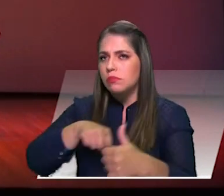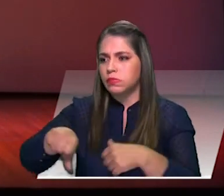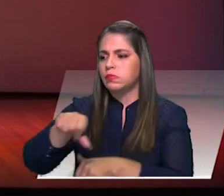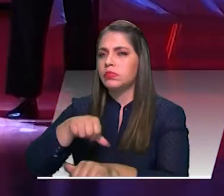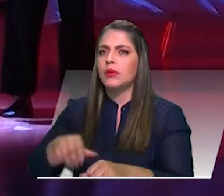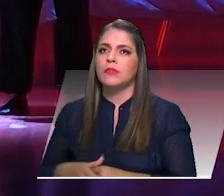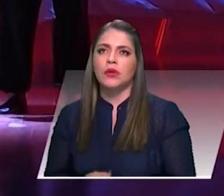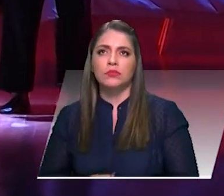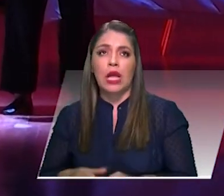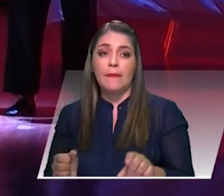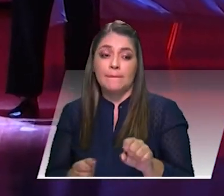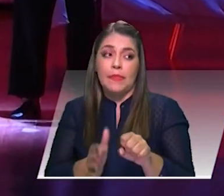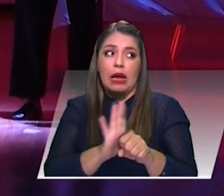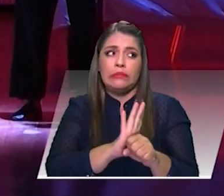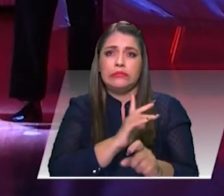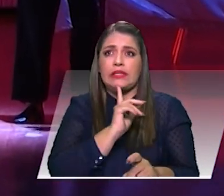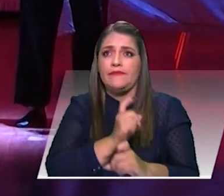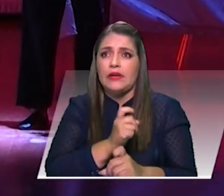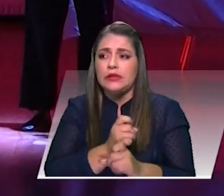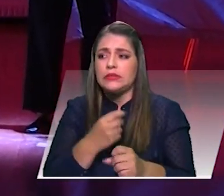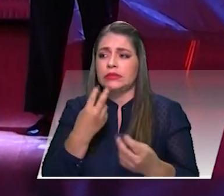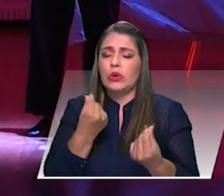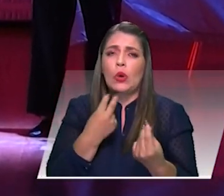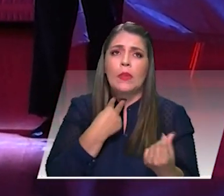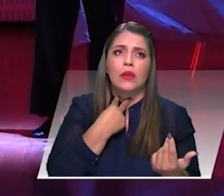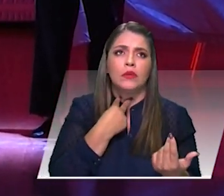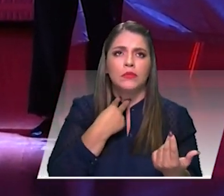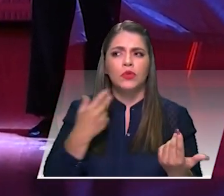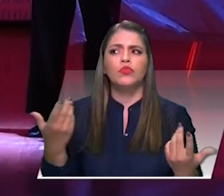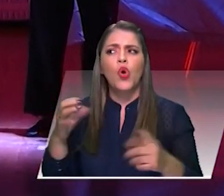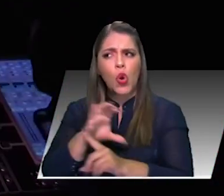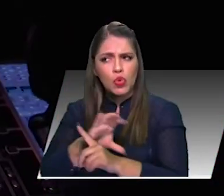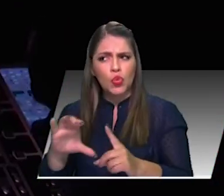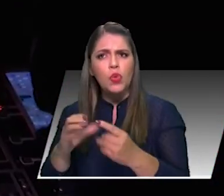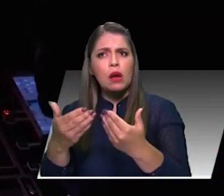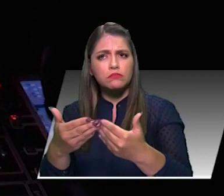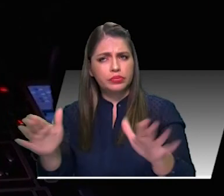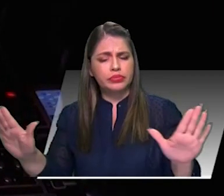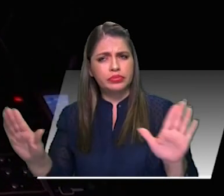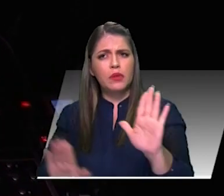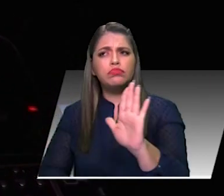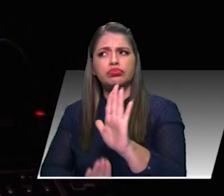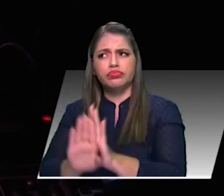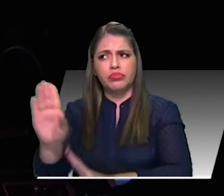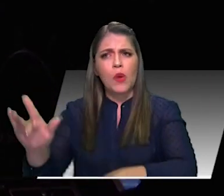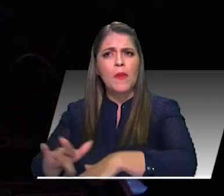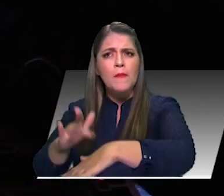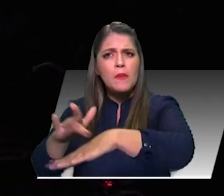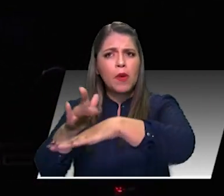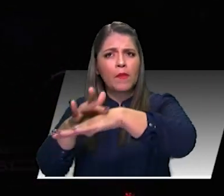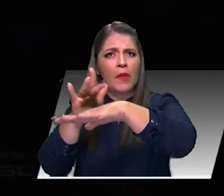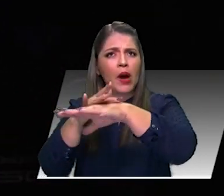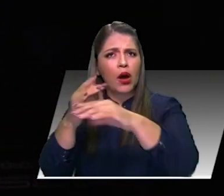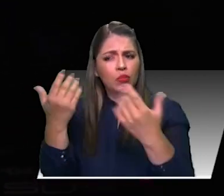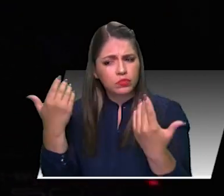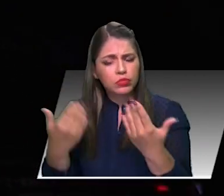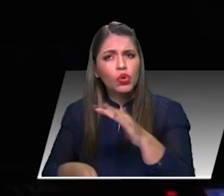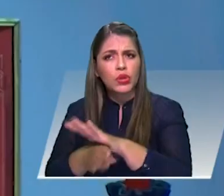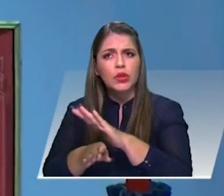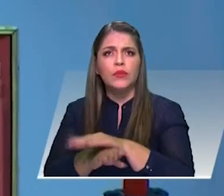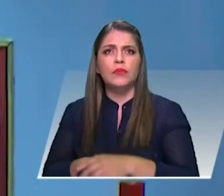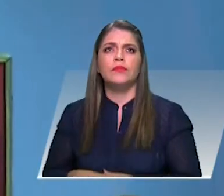pesar de la pandemia hoy tenemos el tejido cultural abierto y la reactivación económica nos va dando unos buenos